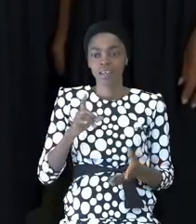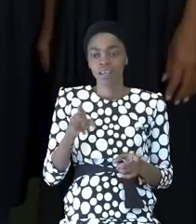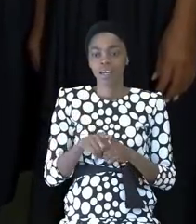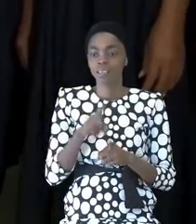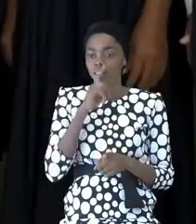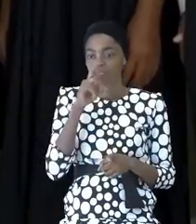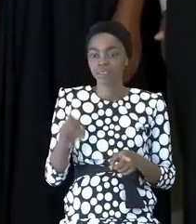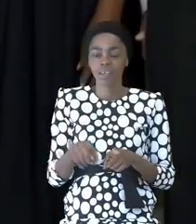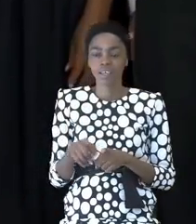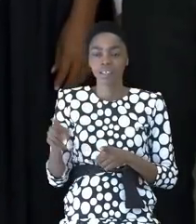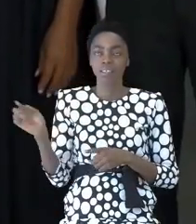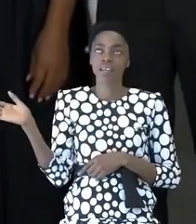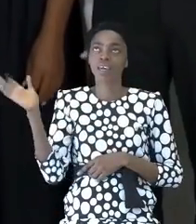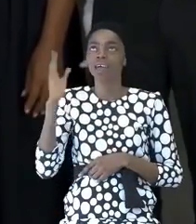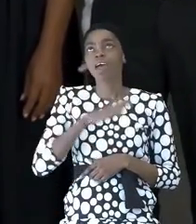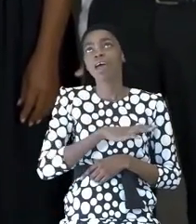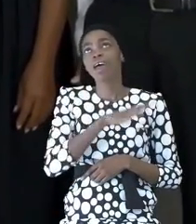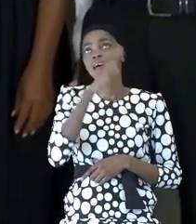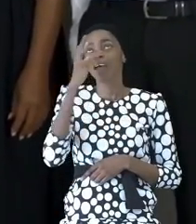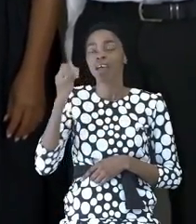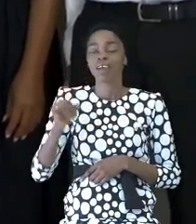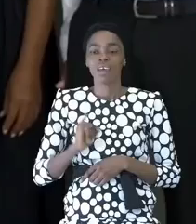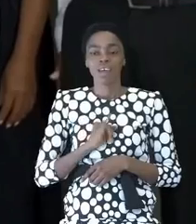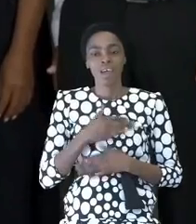tan cierto como el aire que